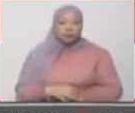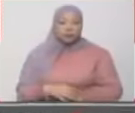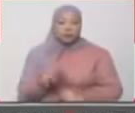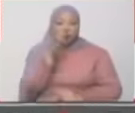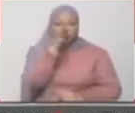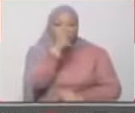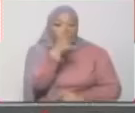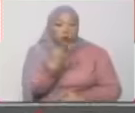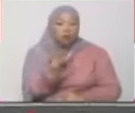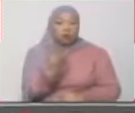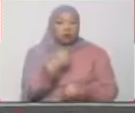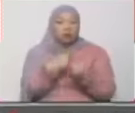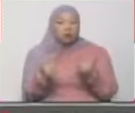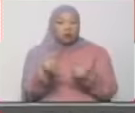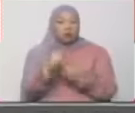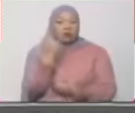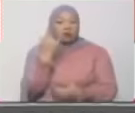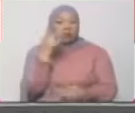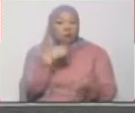Búrlense. Fascista.